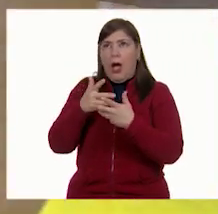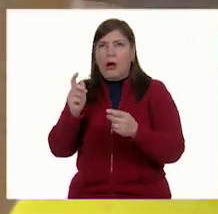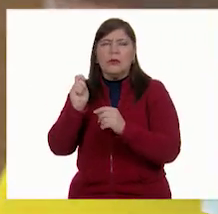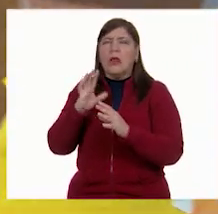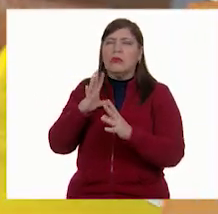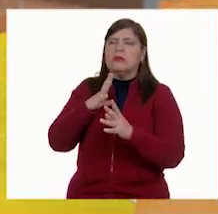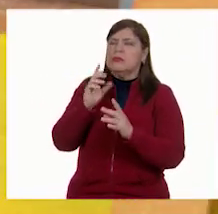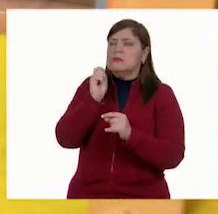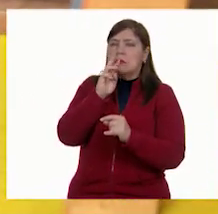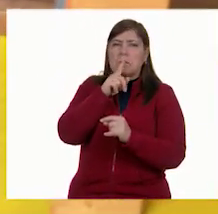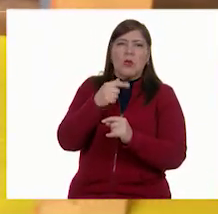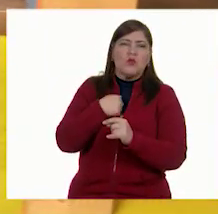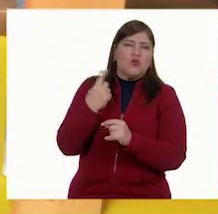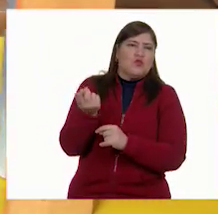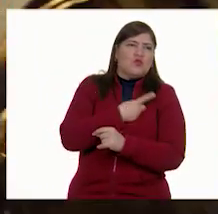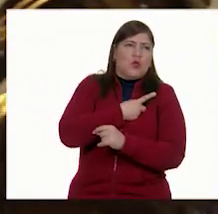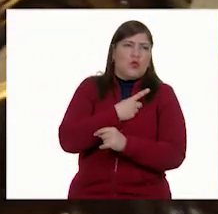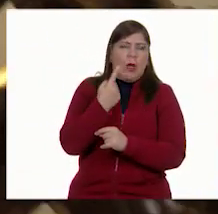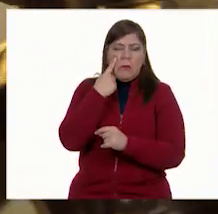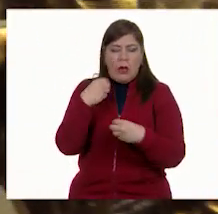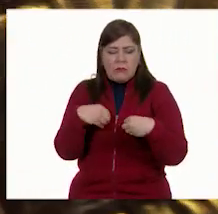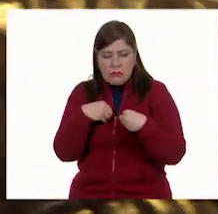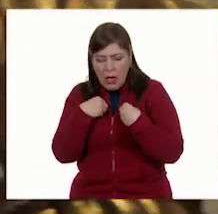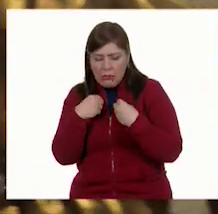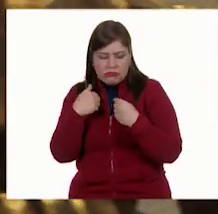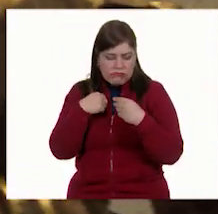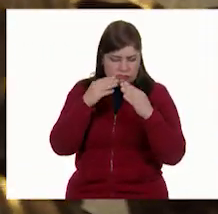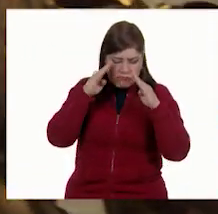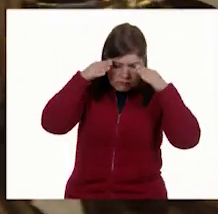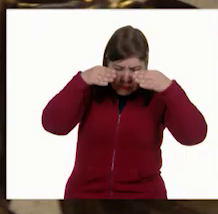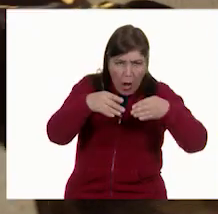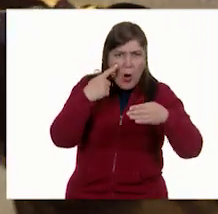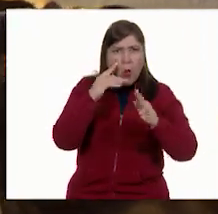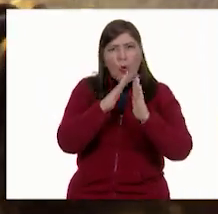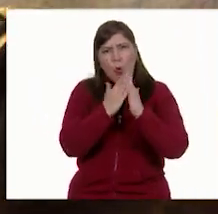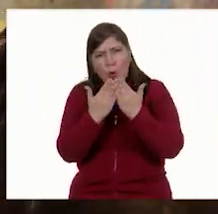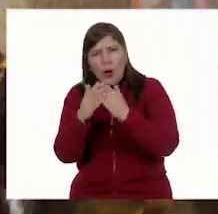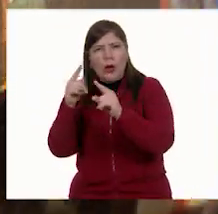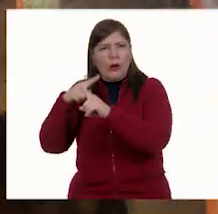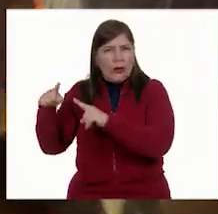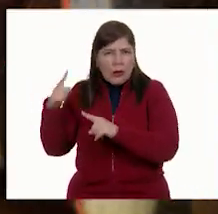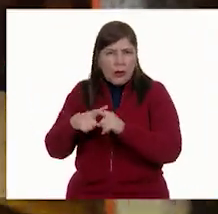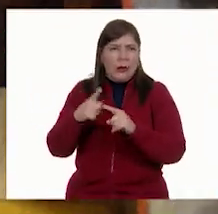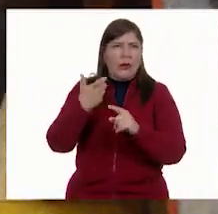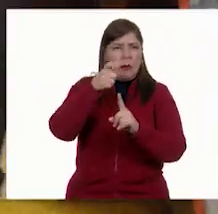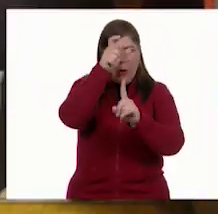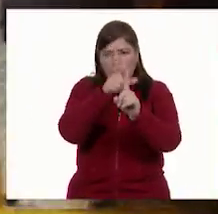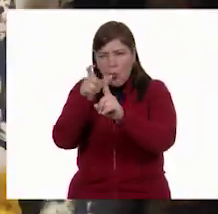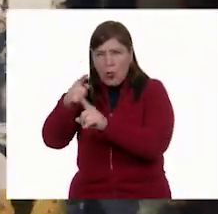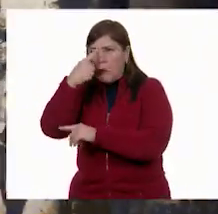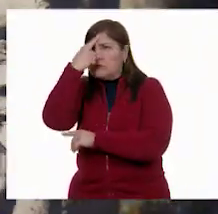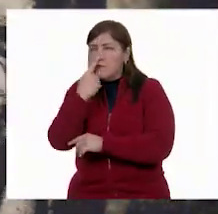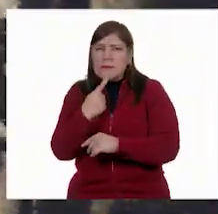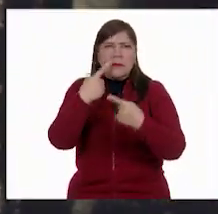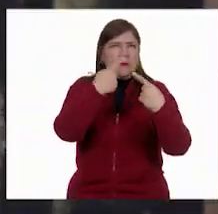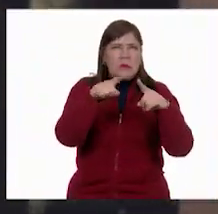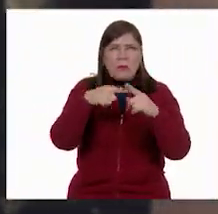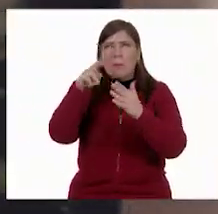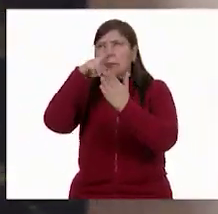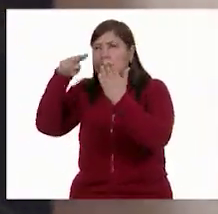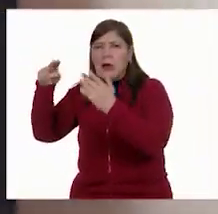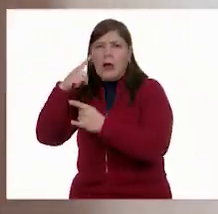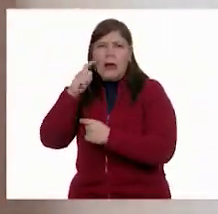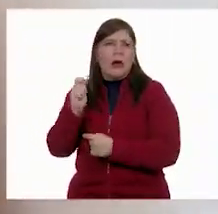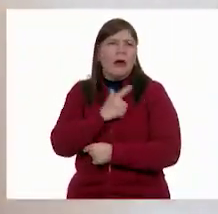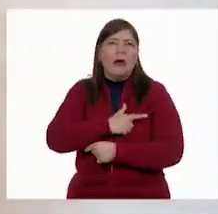acompañado por su servicio, por sus libros, por las imágenes que a él le gustaban, y por